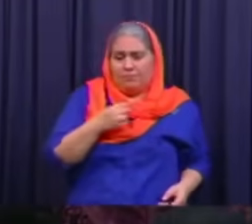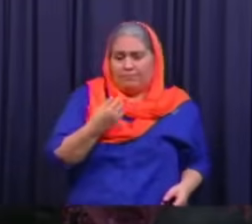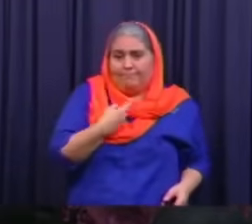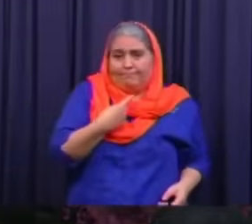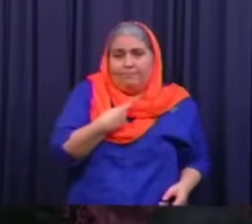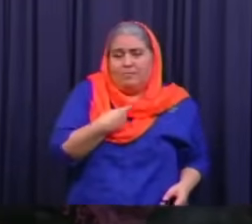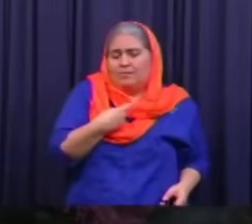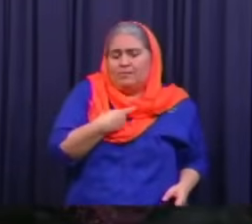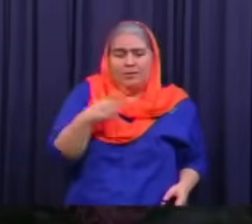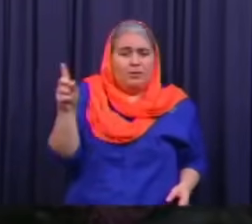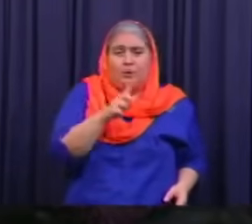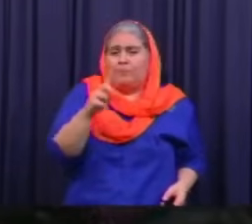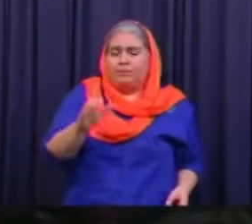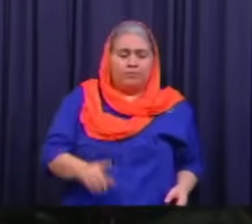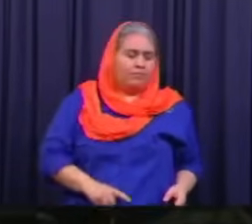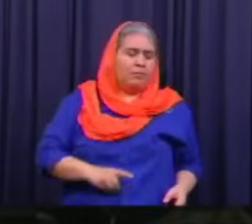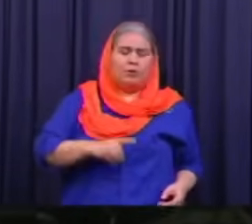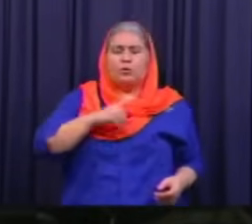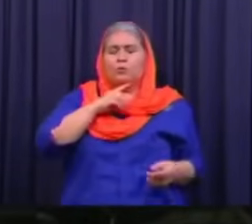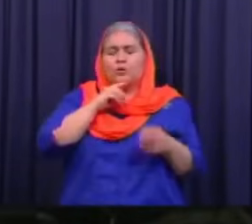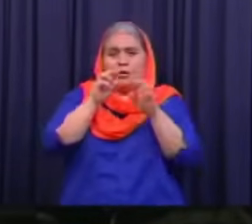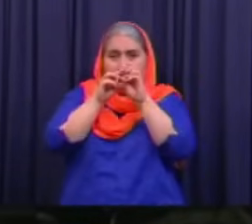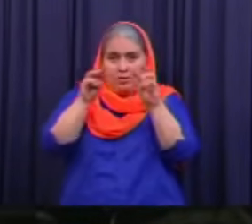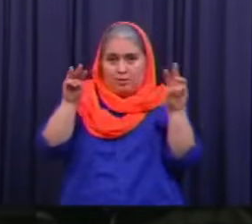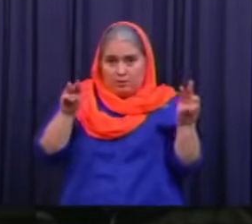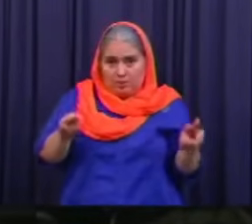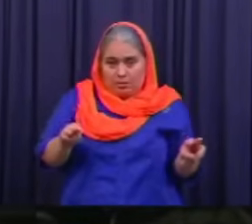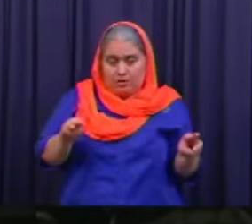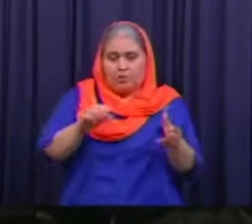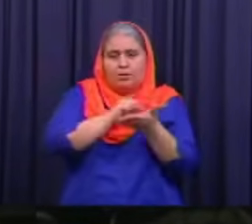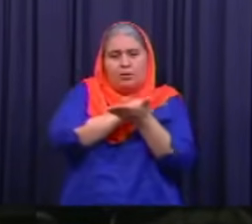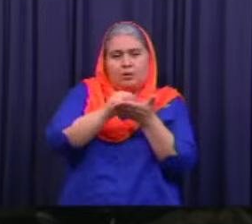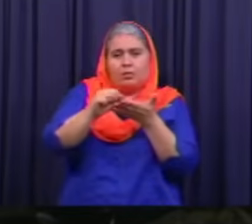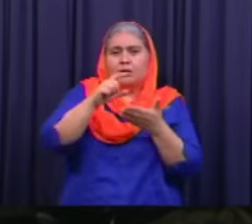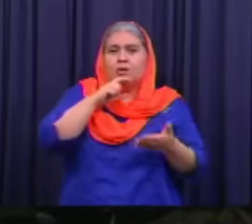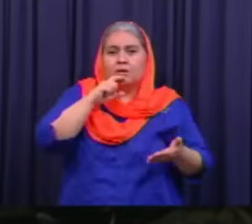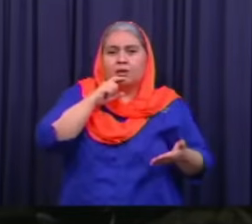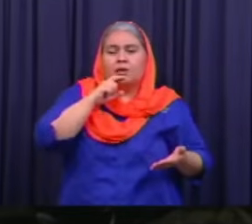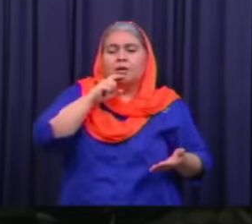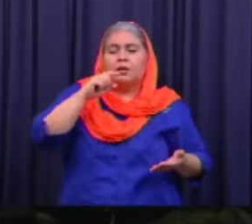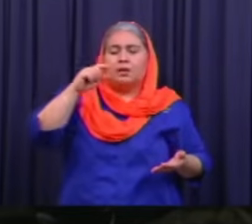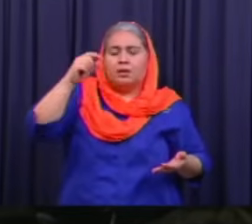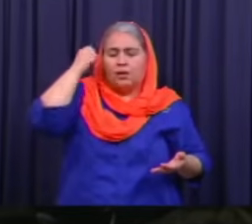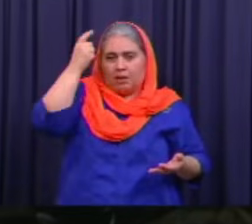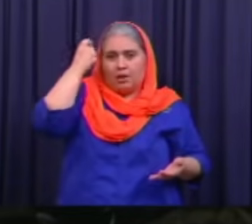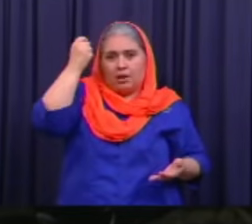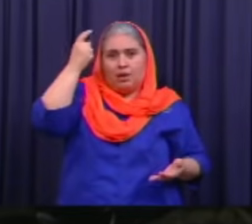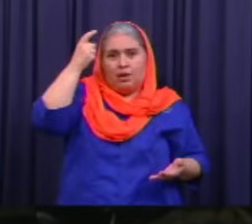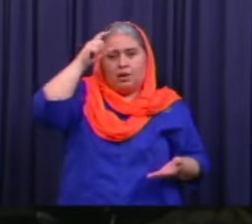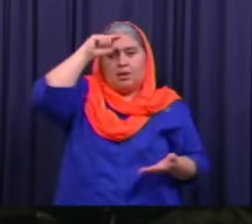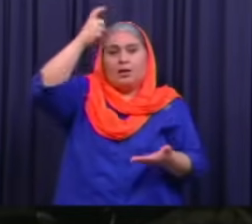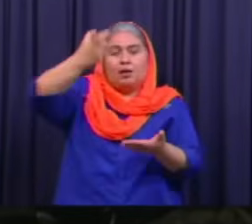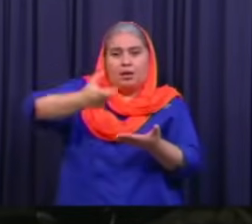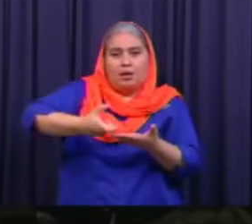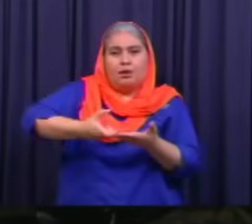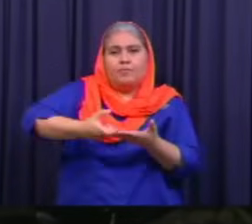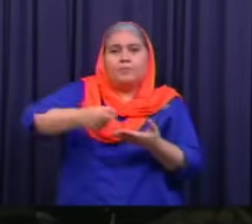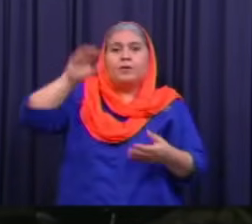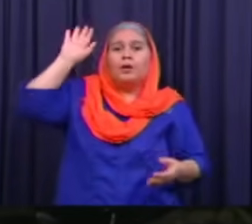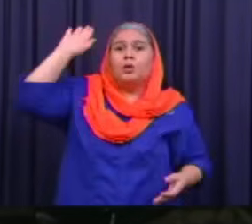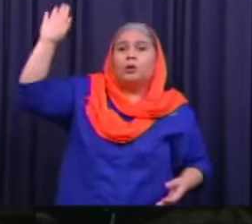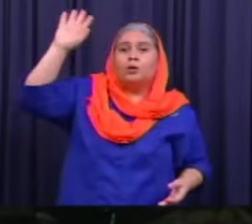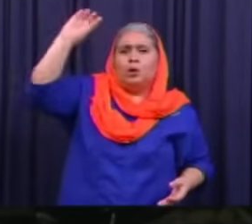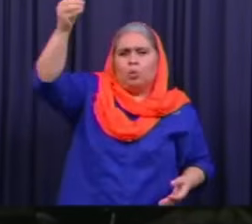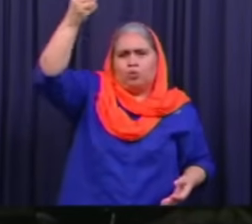estar a la la mesa pero también conociendo entendiendo y creyendo que es por tu